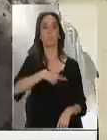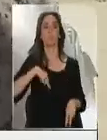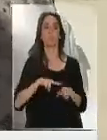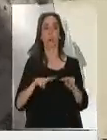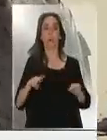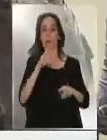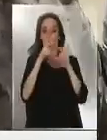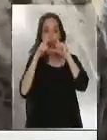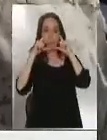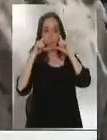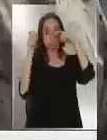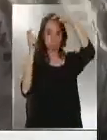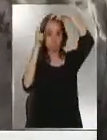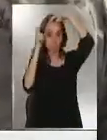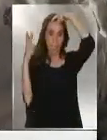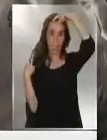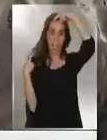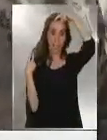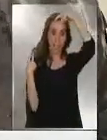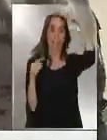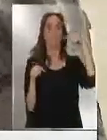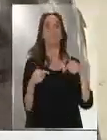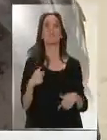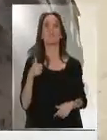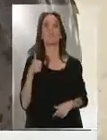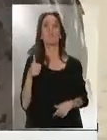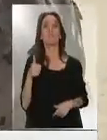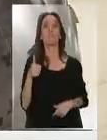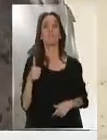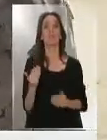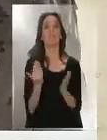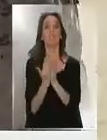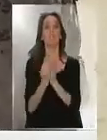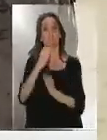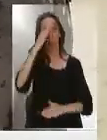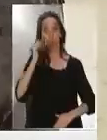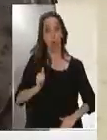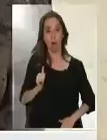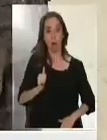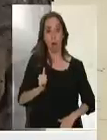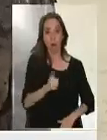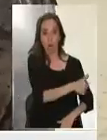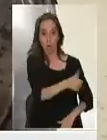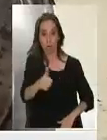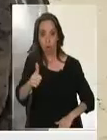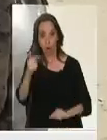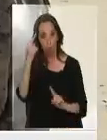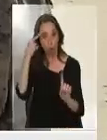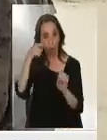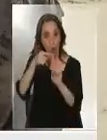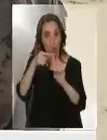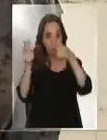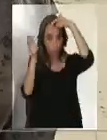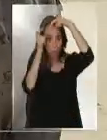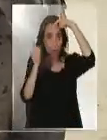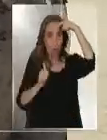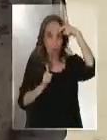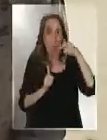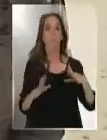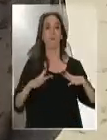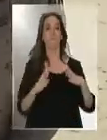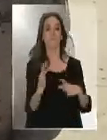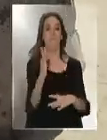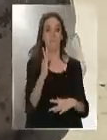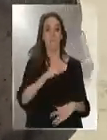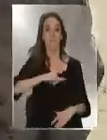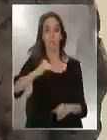tranquilos como autoridad en la escuela de poder darnos cuenta que se están cumpliendo los objetivos. Los felicito, espero que sigan